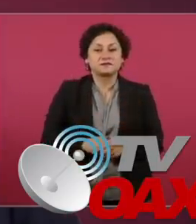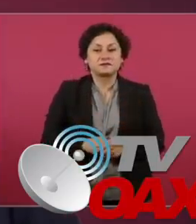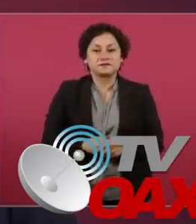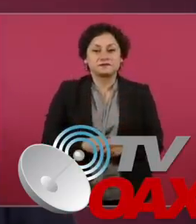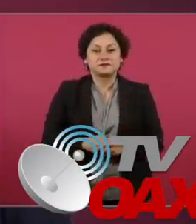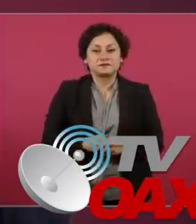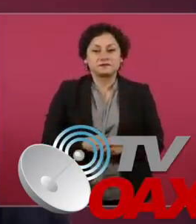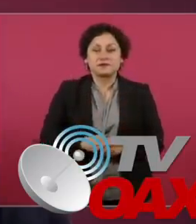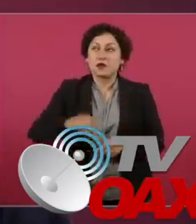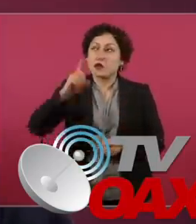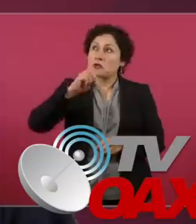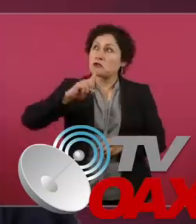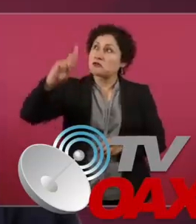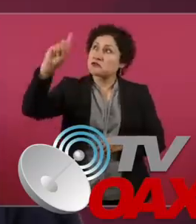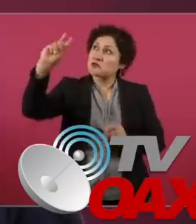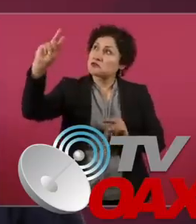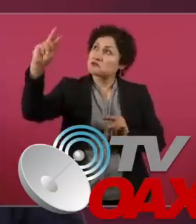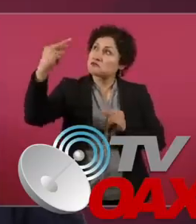cerca de Dios